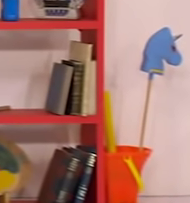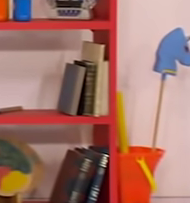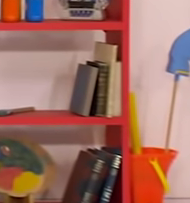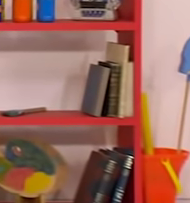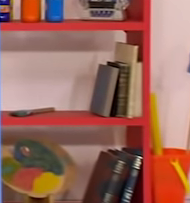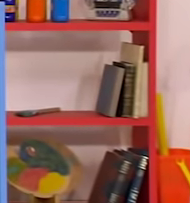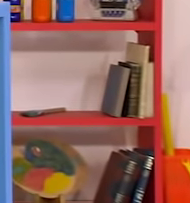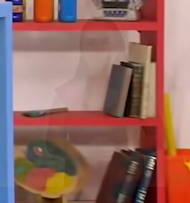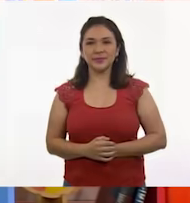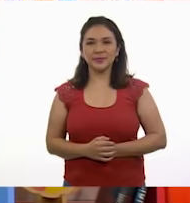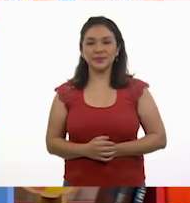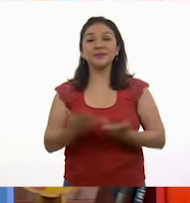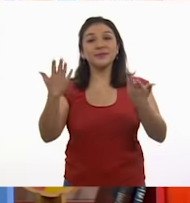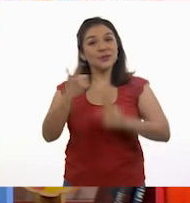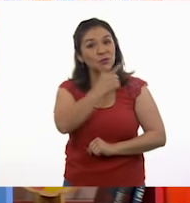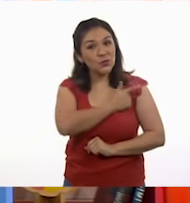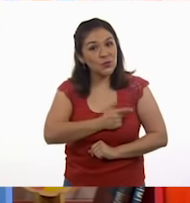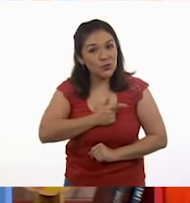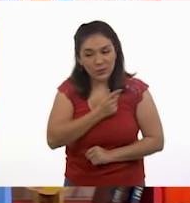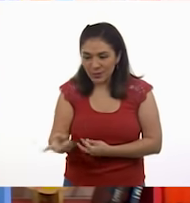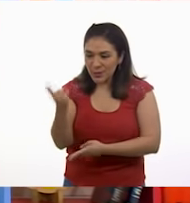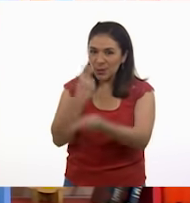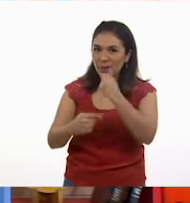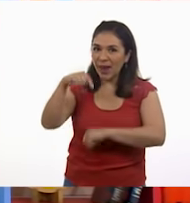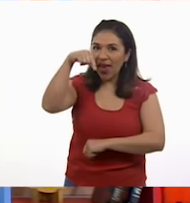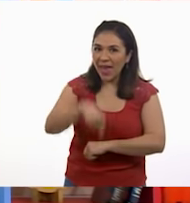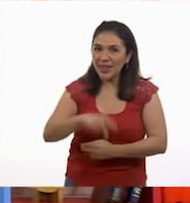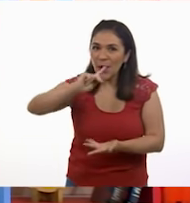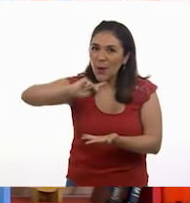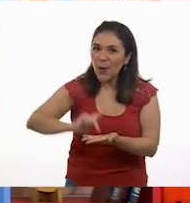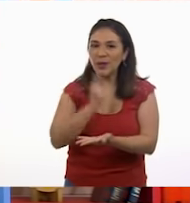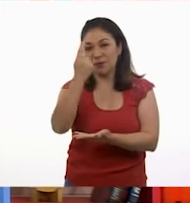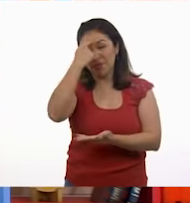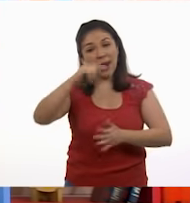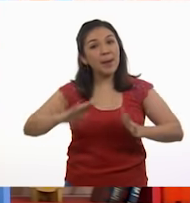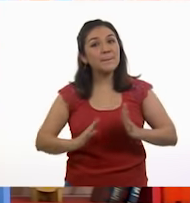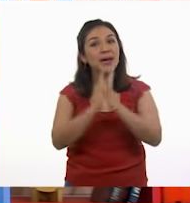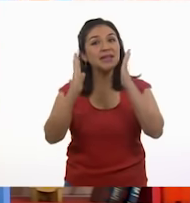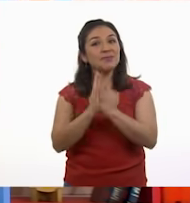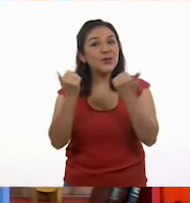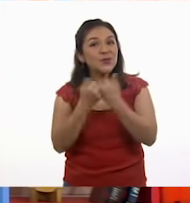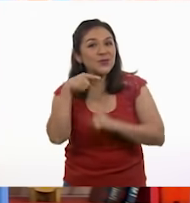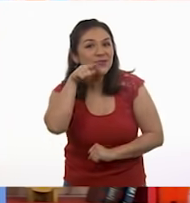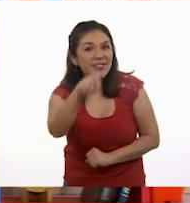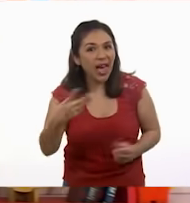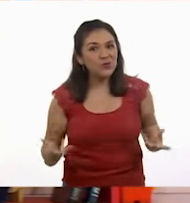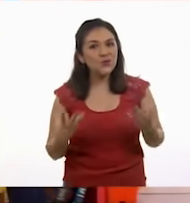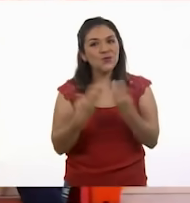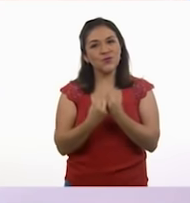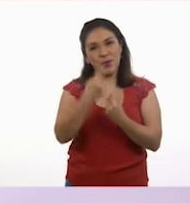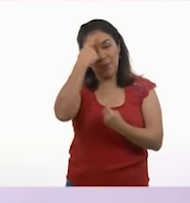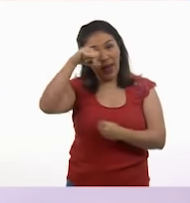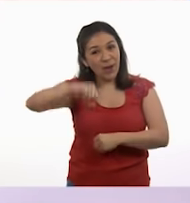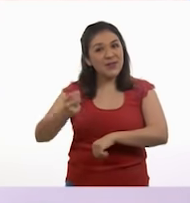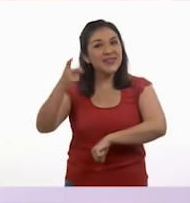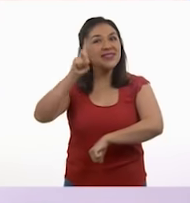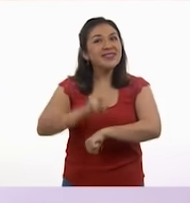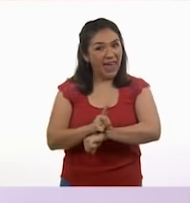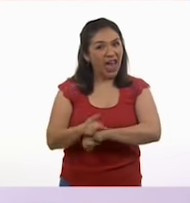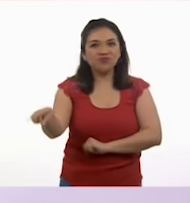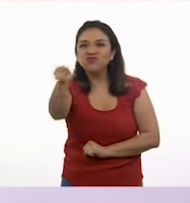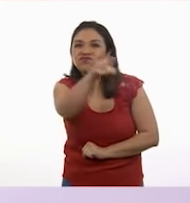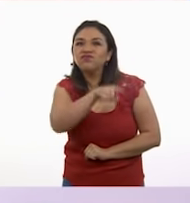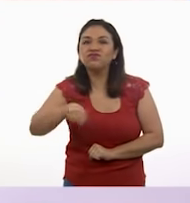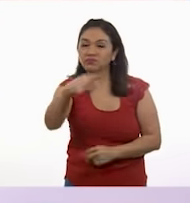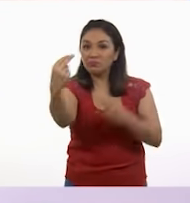mucho gusto estar nuevamente participando contigo en este día con todos aquellos